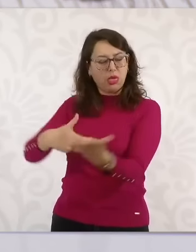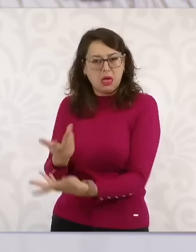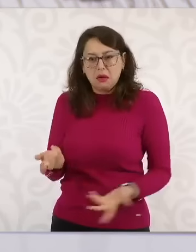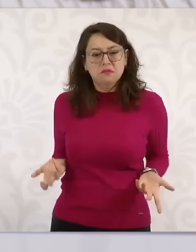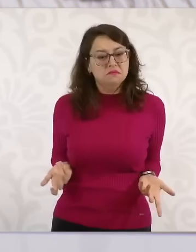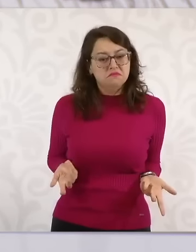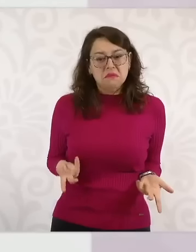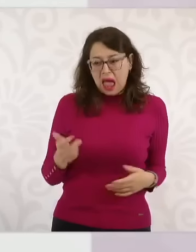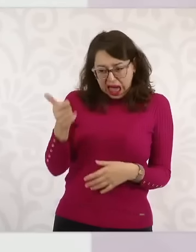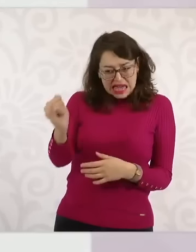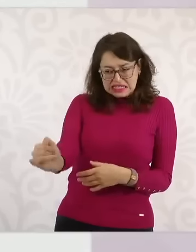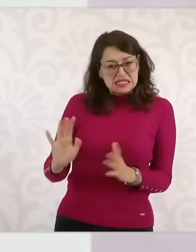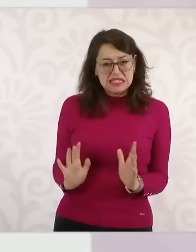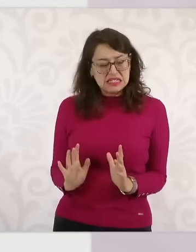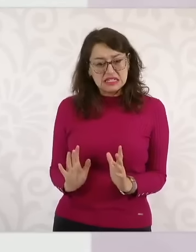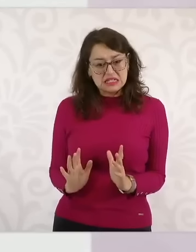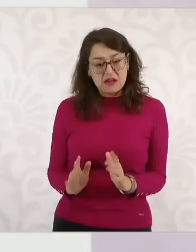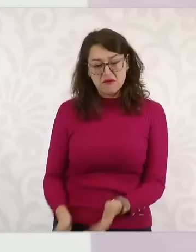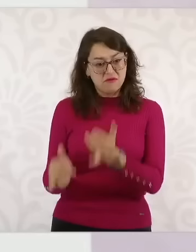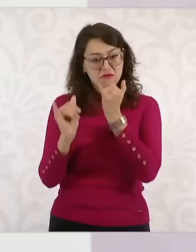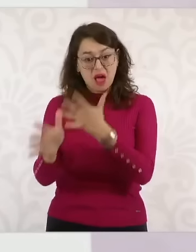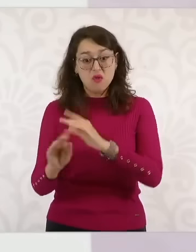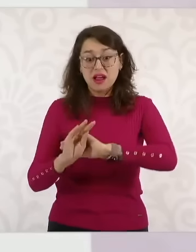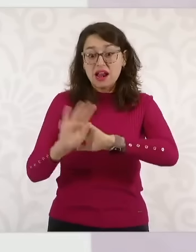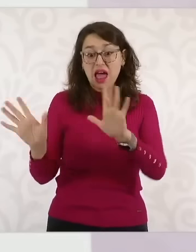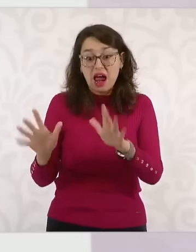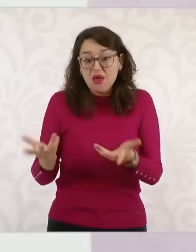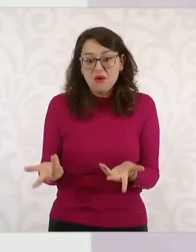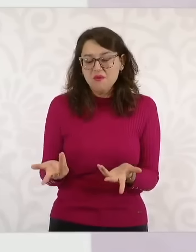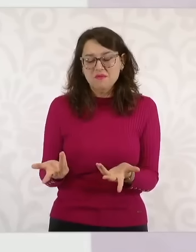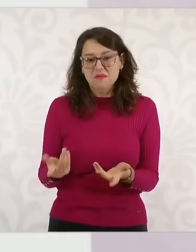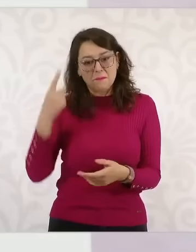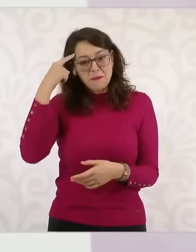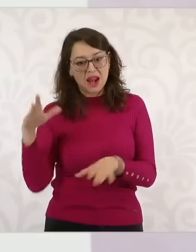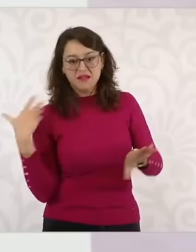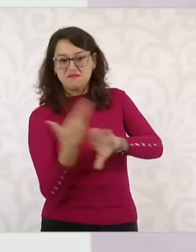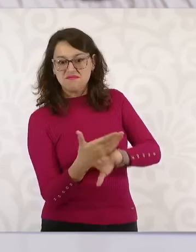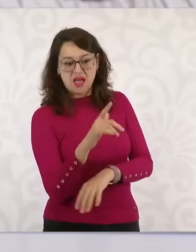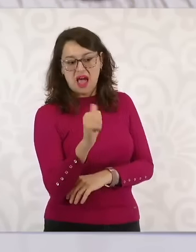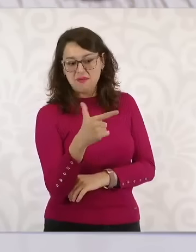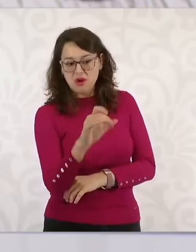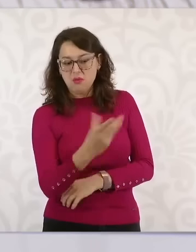o de fraudes claros y abiertos para que no llegara a la presidencia López Obrador,